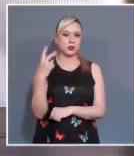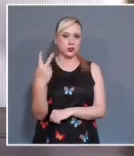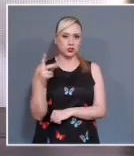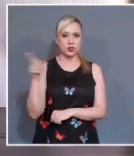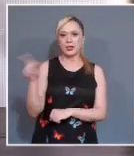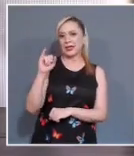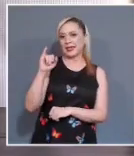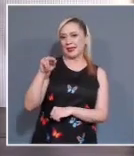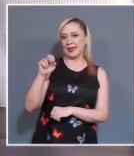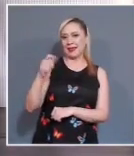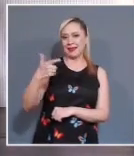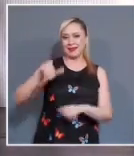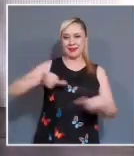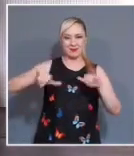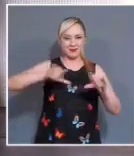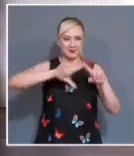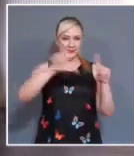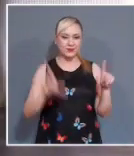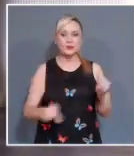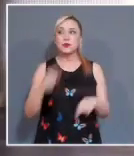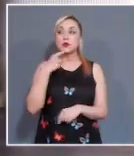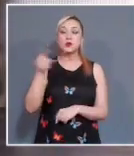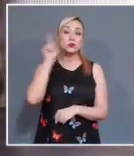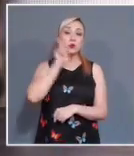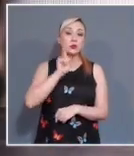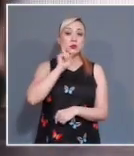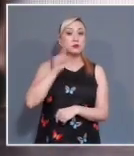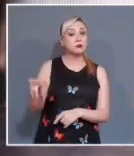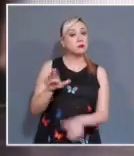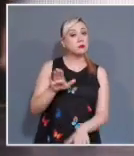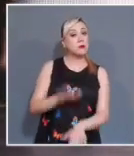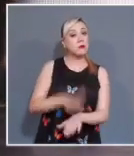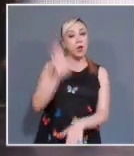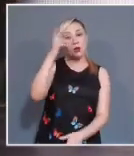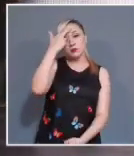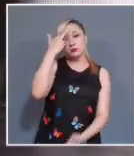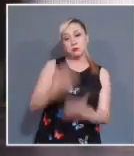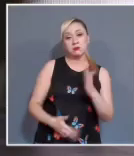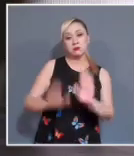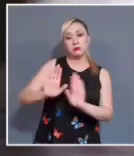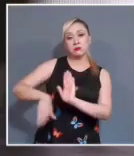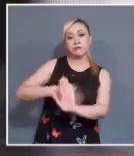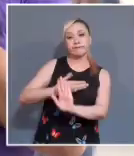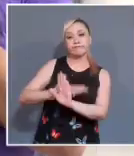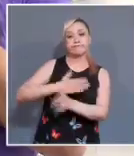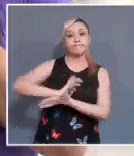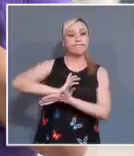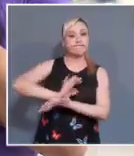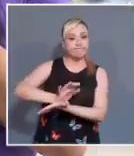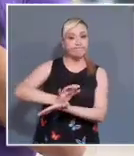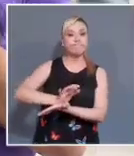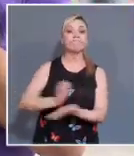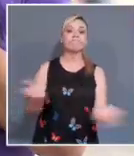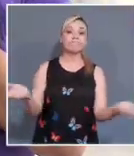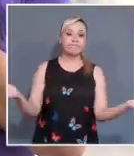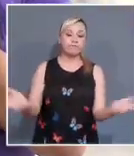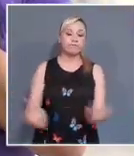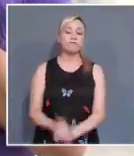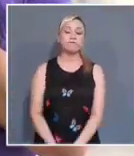las mujeres son uno de los grupos más afectados por este tipo de conductas.